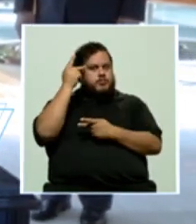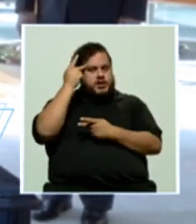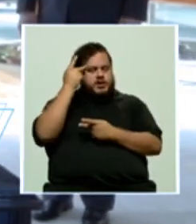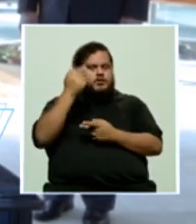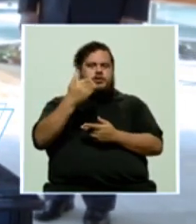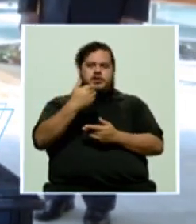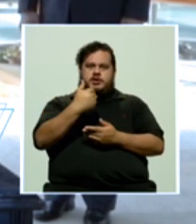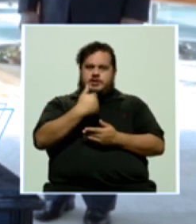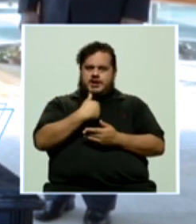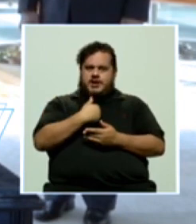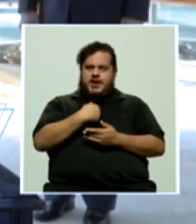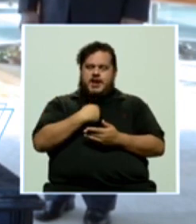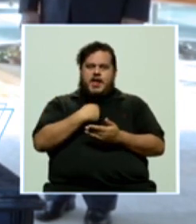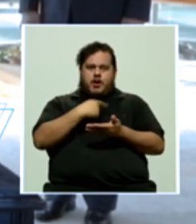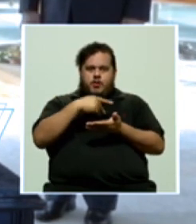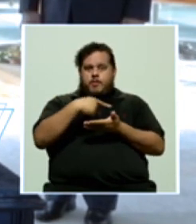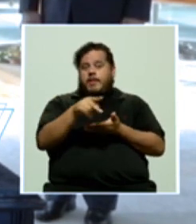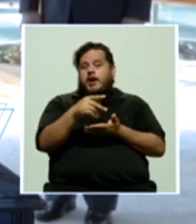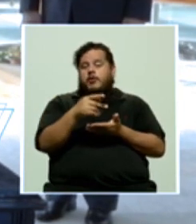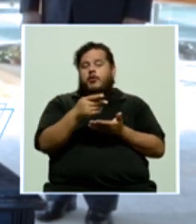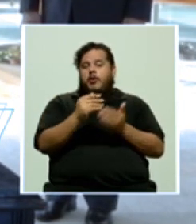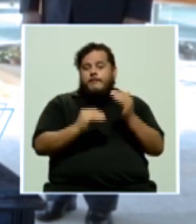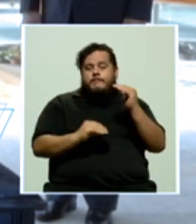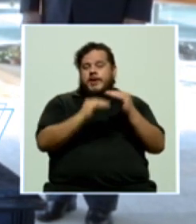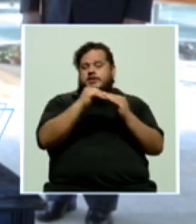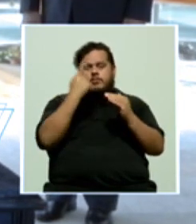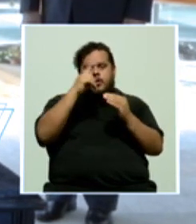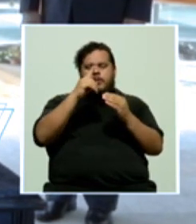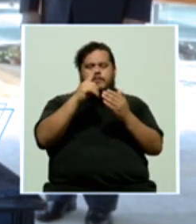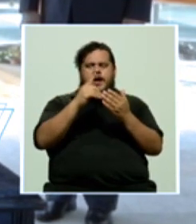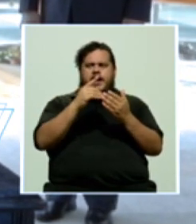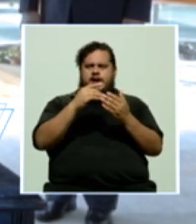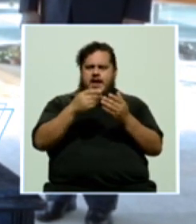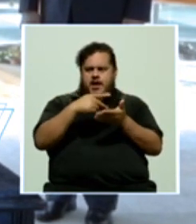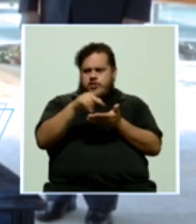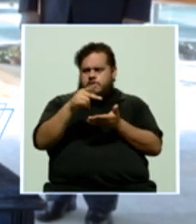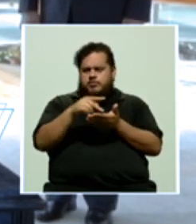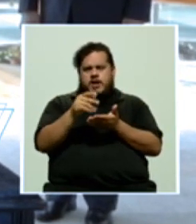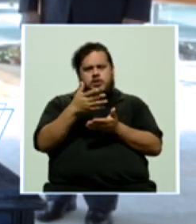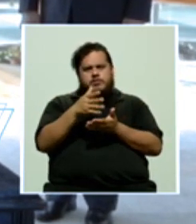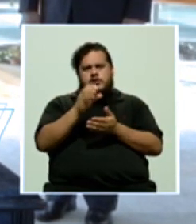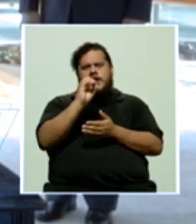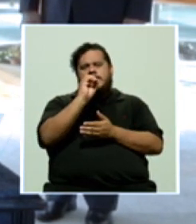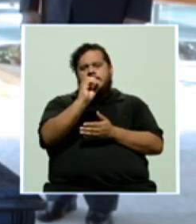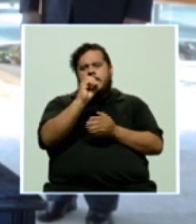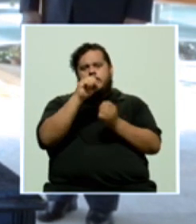una contribución estatal máxima para cubrir los gastos de la campaña, equivalente al